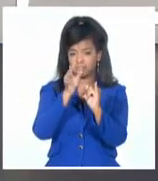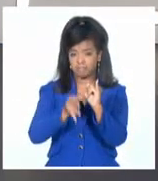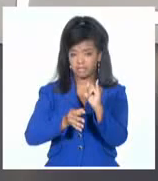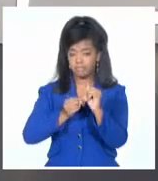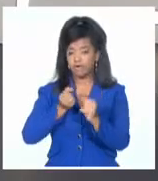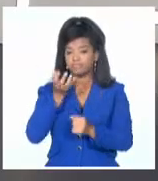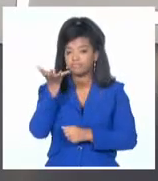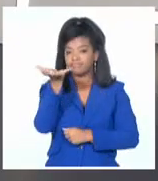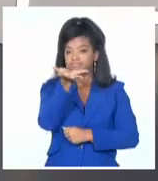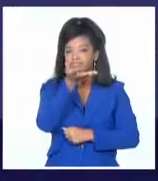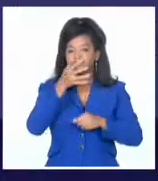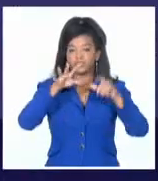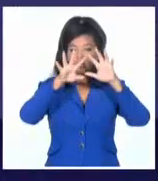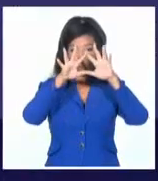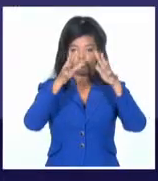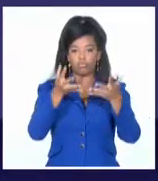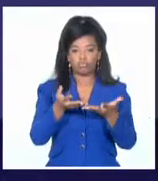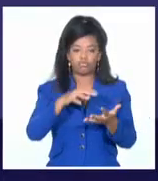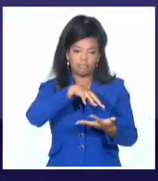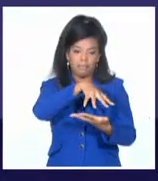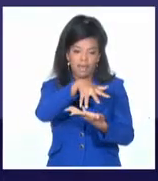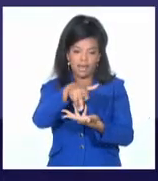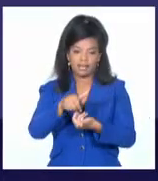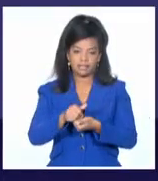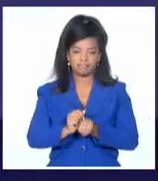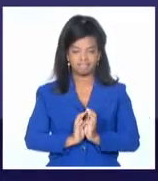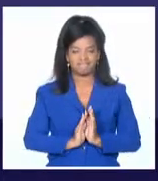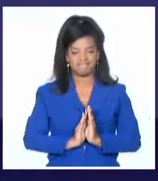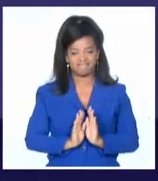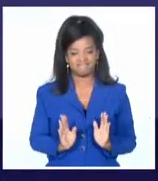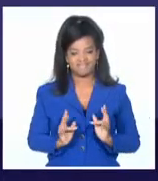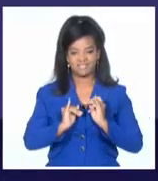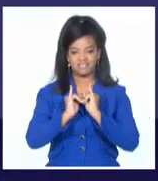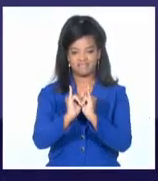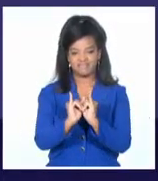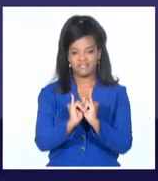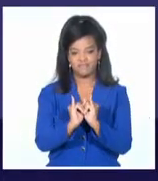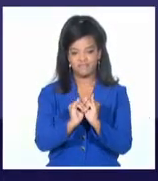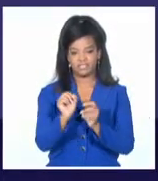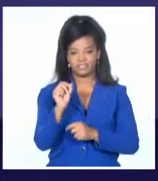nuestro planeta. Y de esta manera, Giselle, ponemos punto final a nuestro recorrido más allá de las fronteras cubanas.